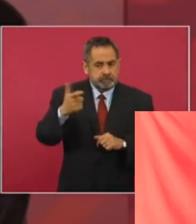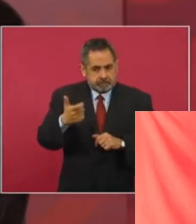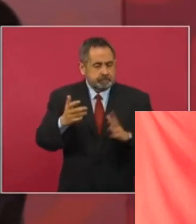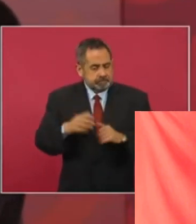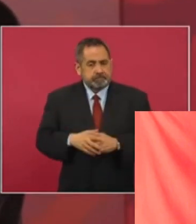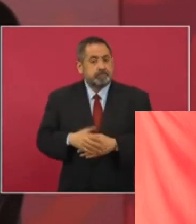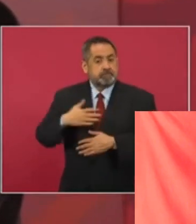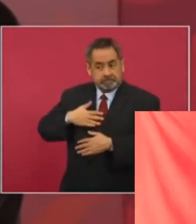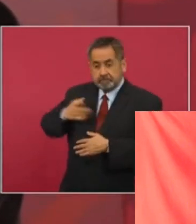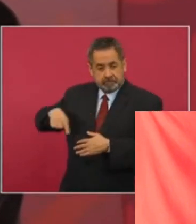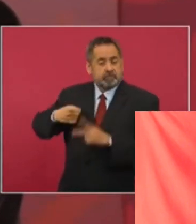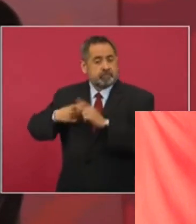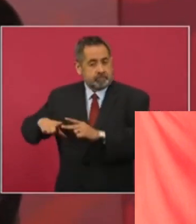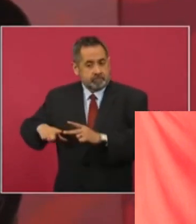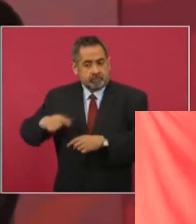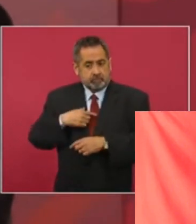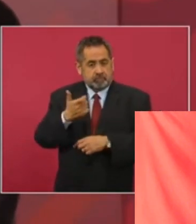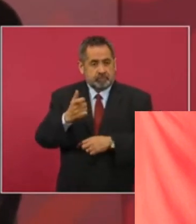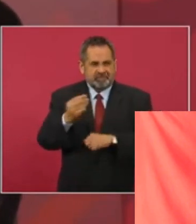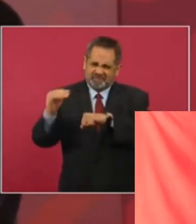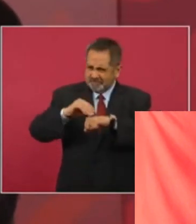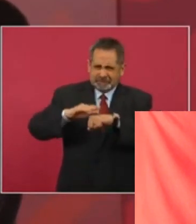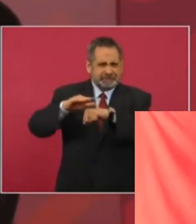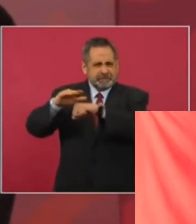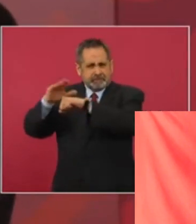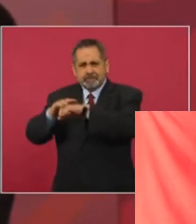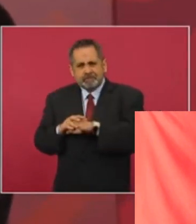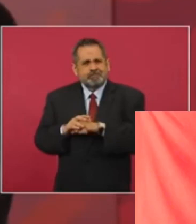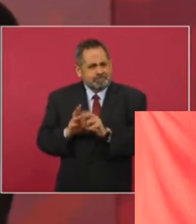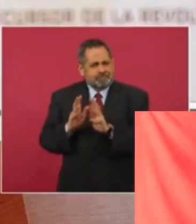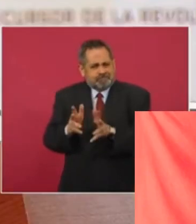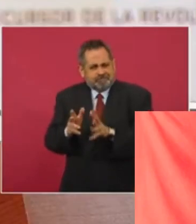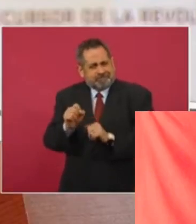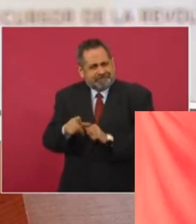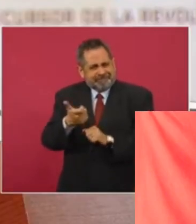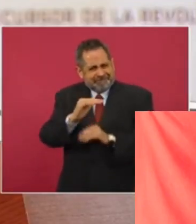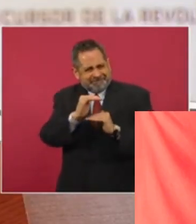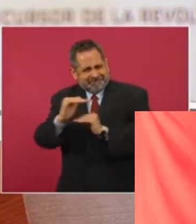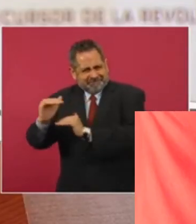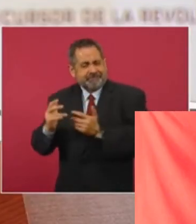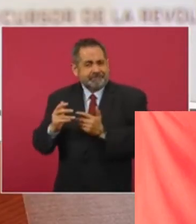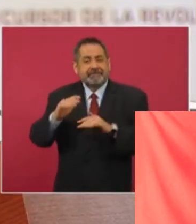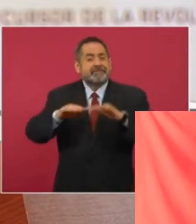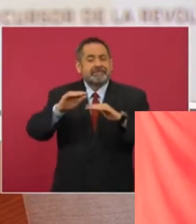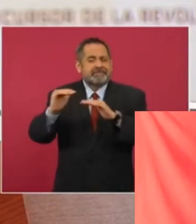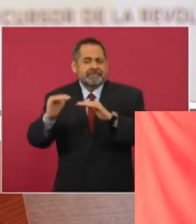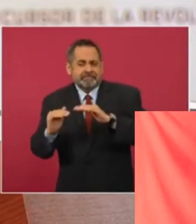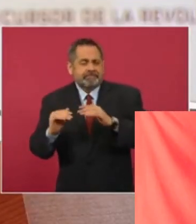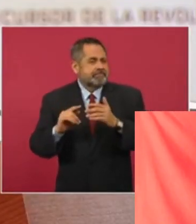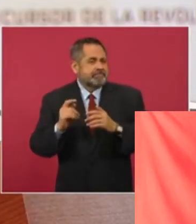Y nosotros no le hemos subido en términos reales. Incluso ha estado por abajo de la inflación